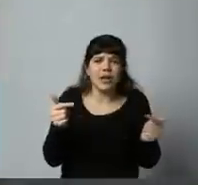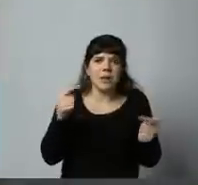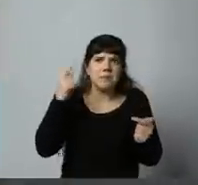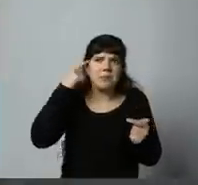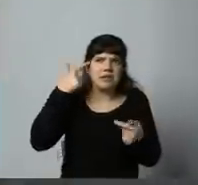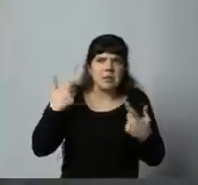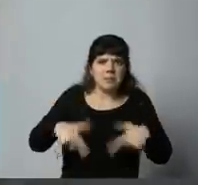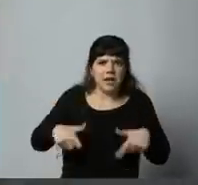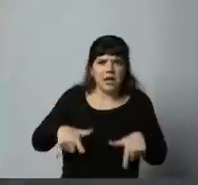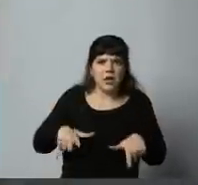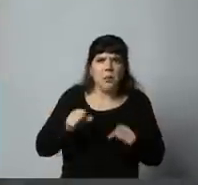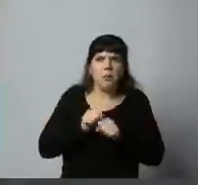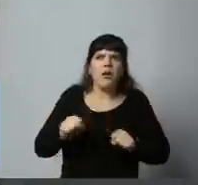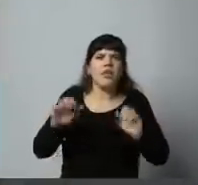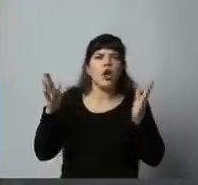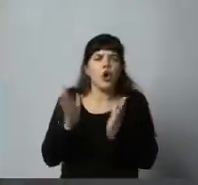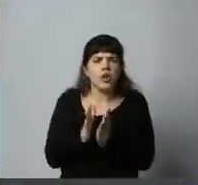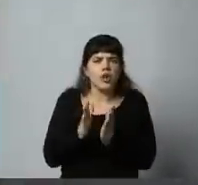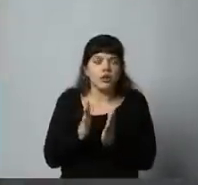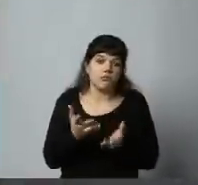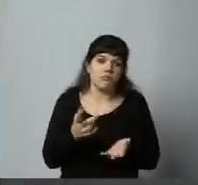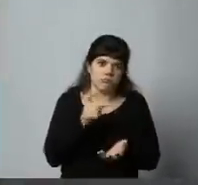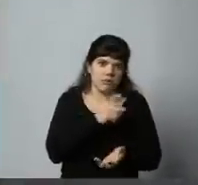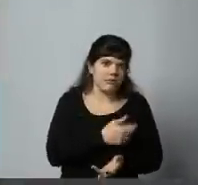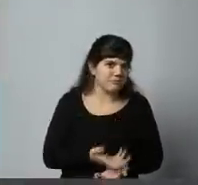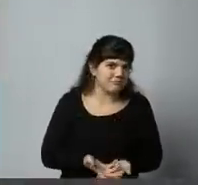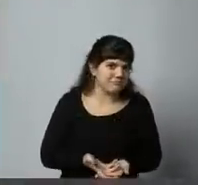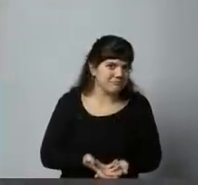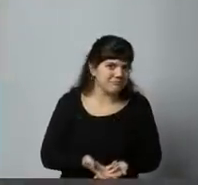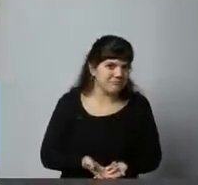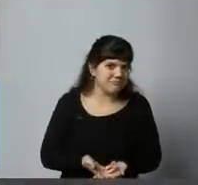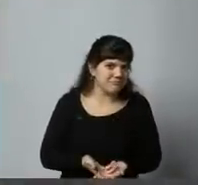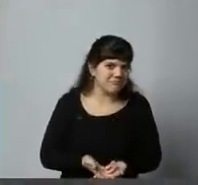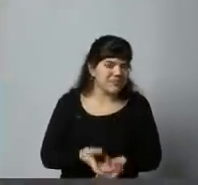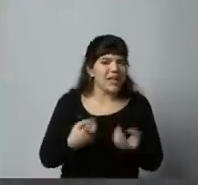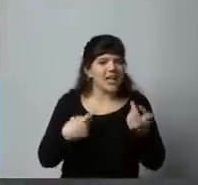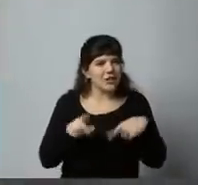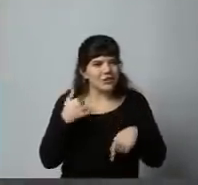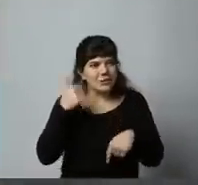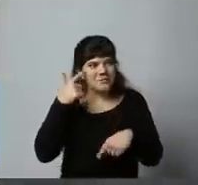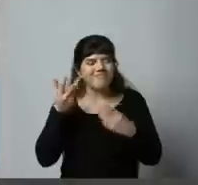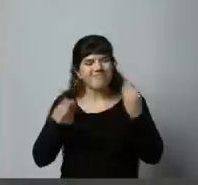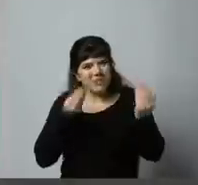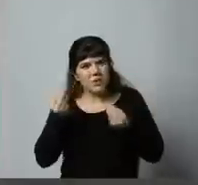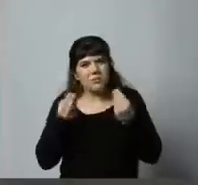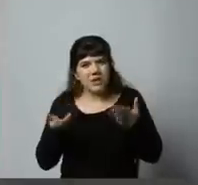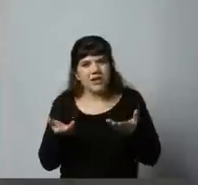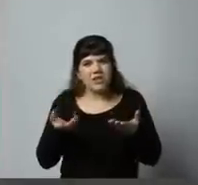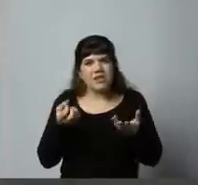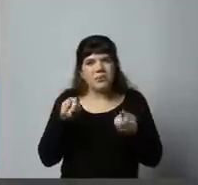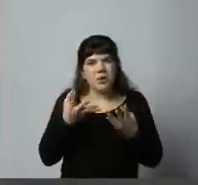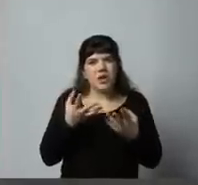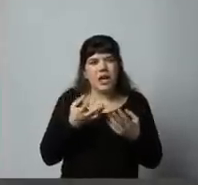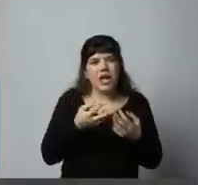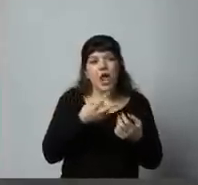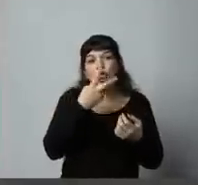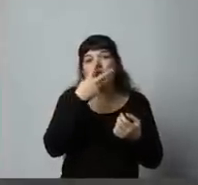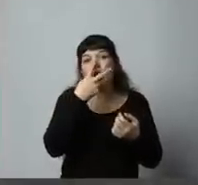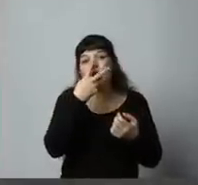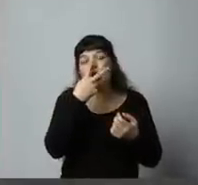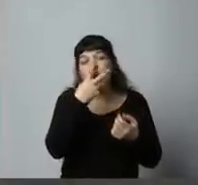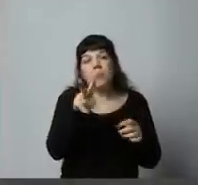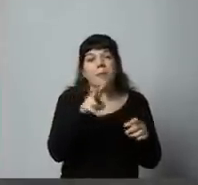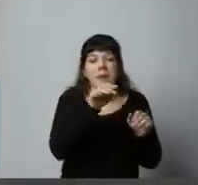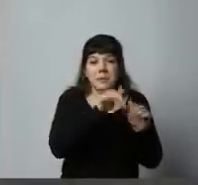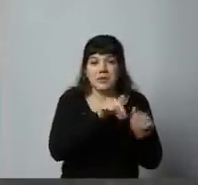podría podría recortar difícil verdad sí Entonces mi preocupación es estos 2100 millones el